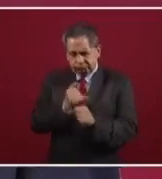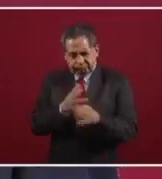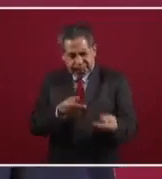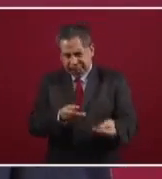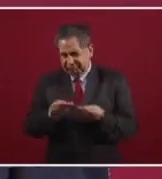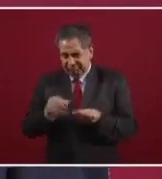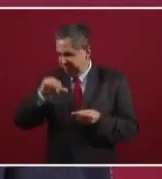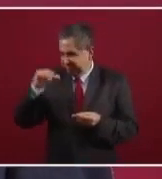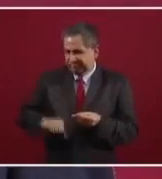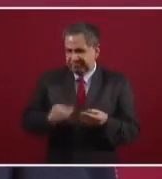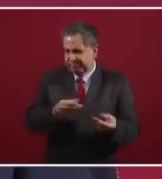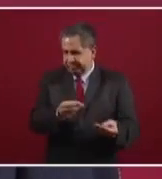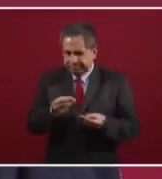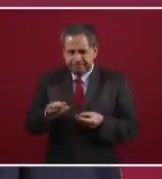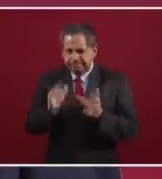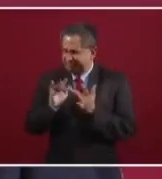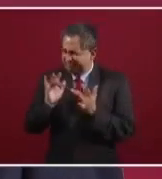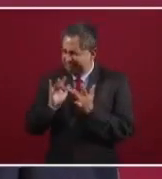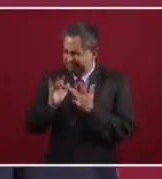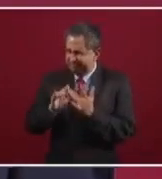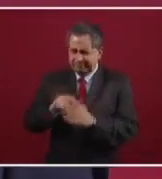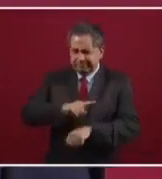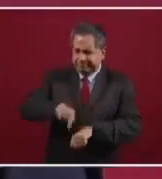información permanente